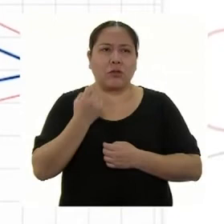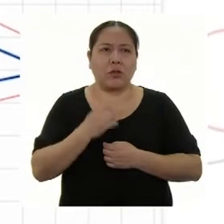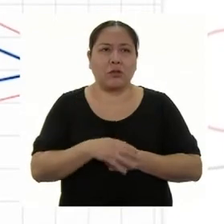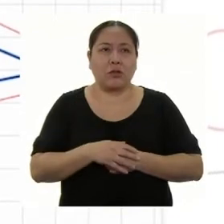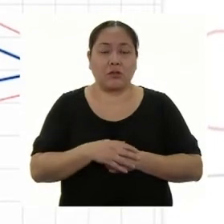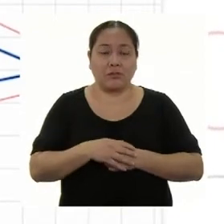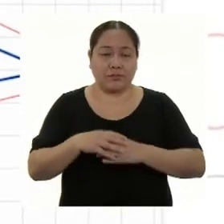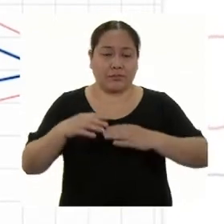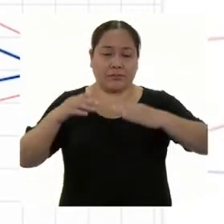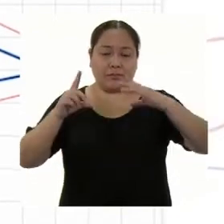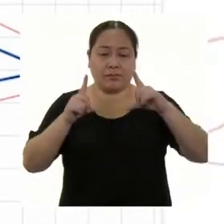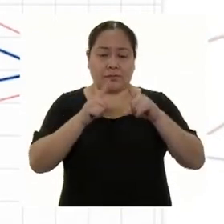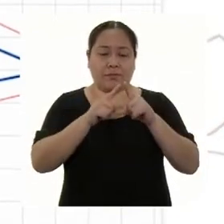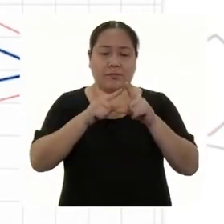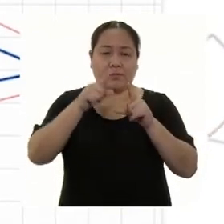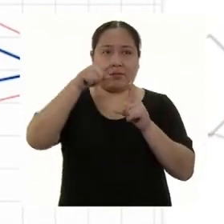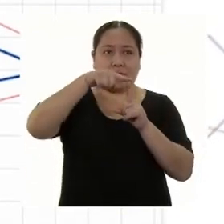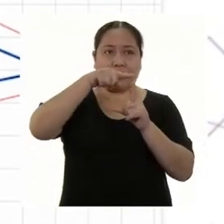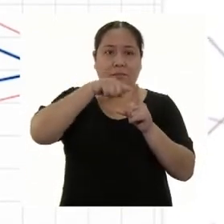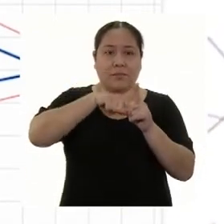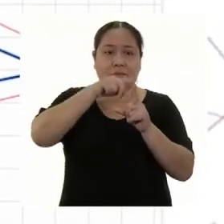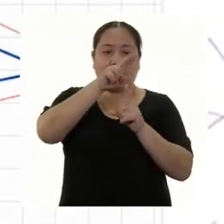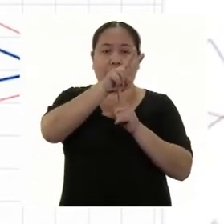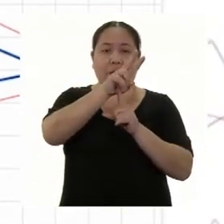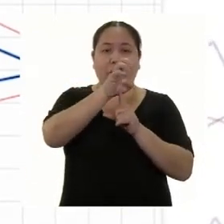3 puntos azules que son los vértices.